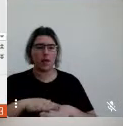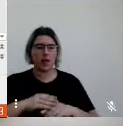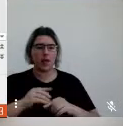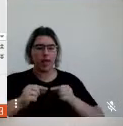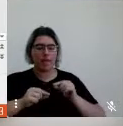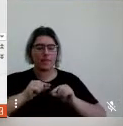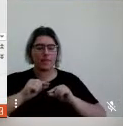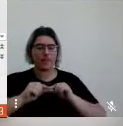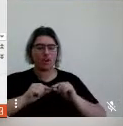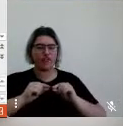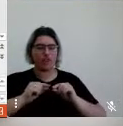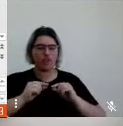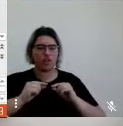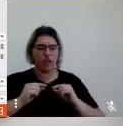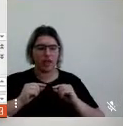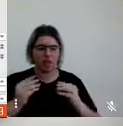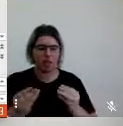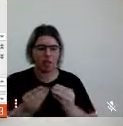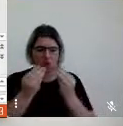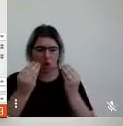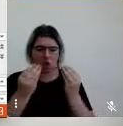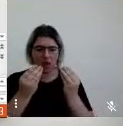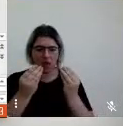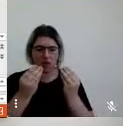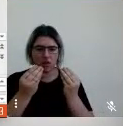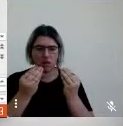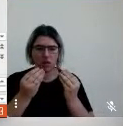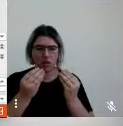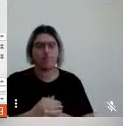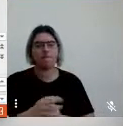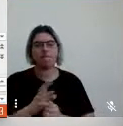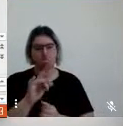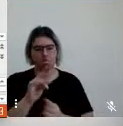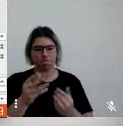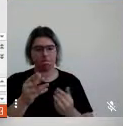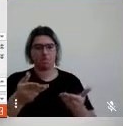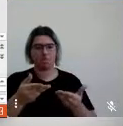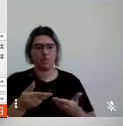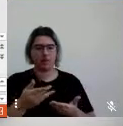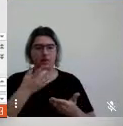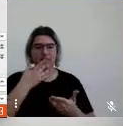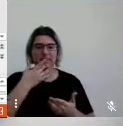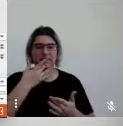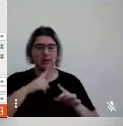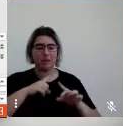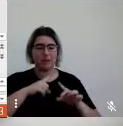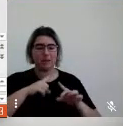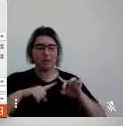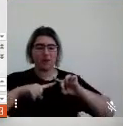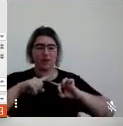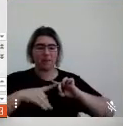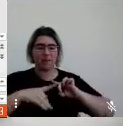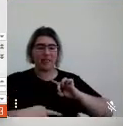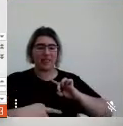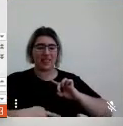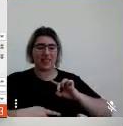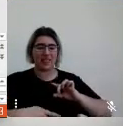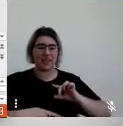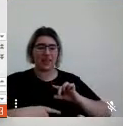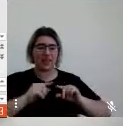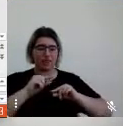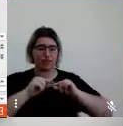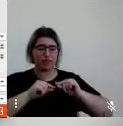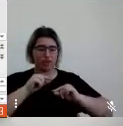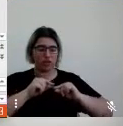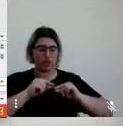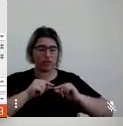nos ayudan a ese equilibrio cuando hay un desequilibrio a nivel de la flora intestinal. Sí. Nos